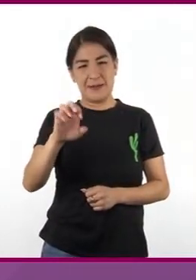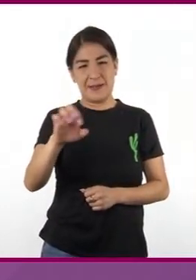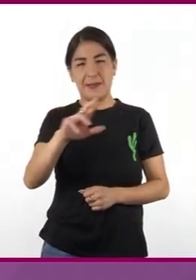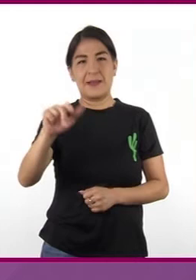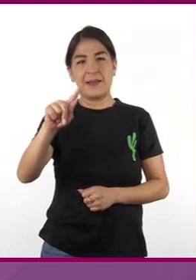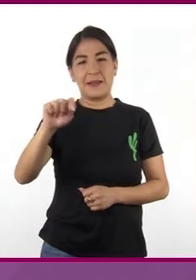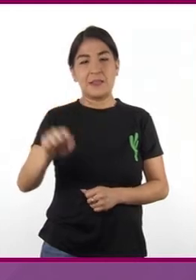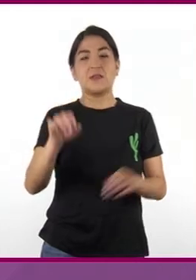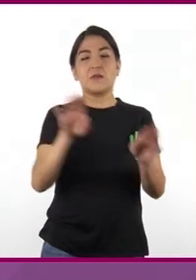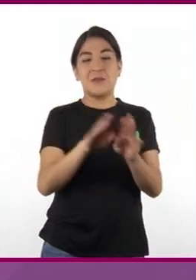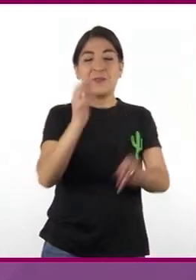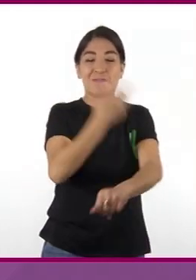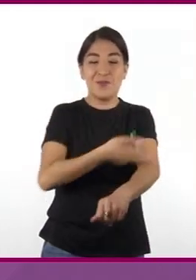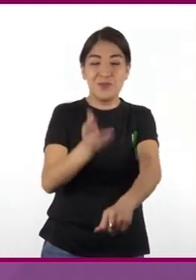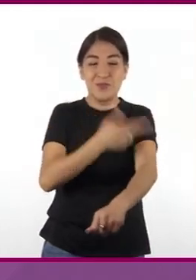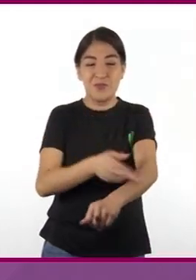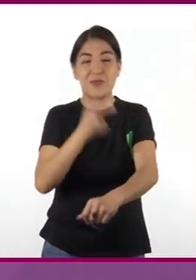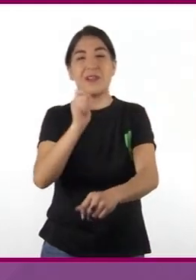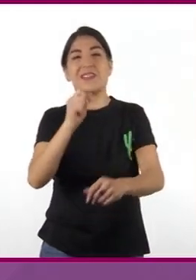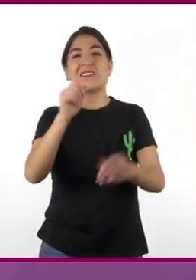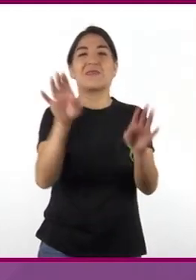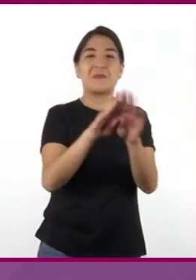debían enfrentar los cajistas.